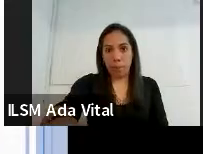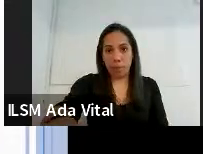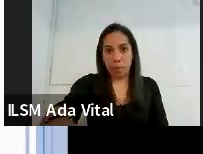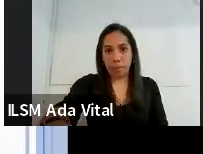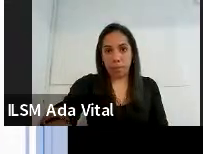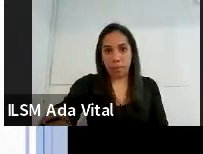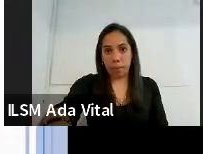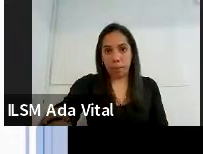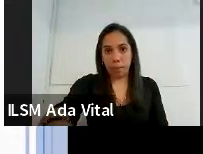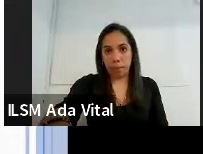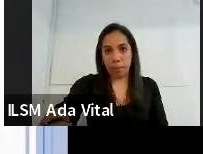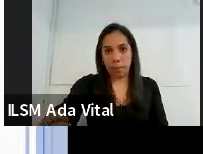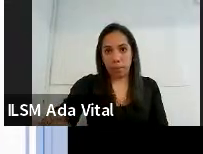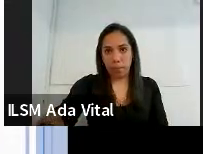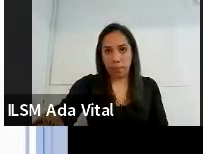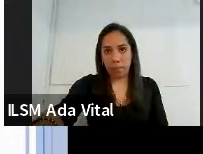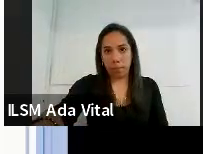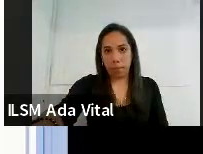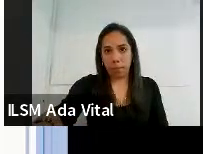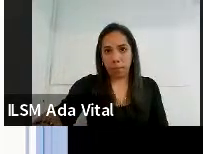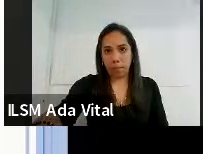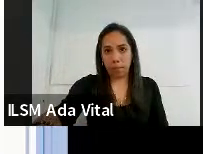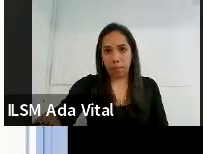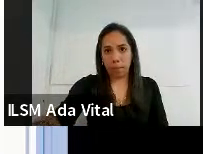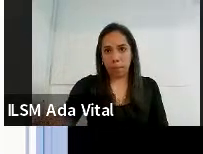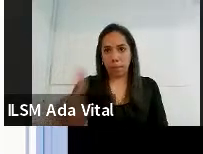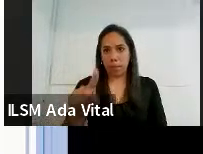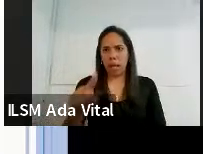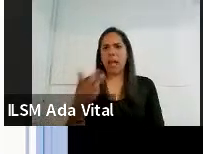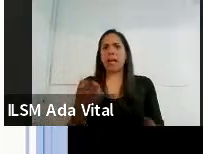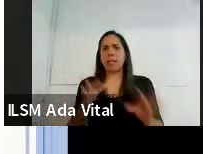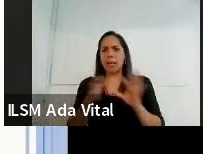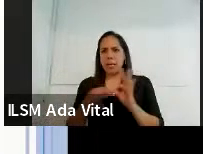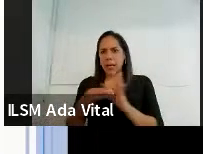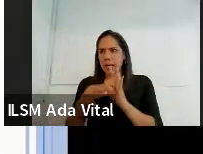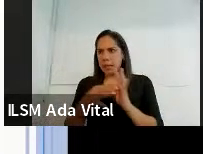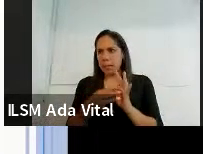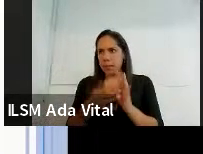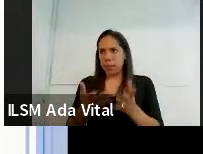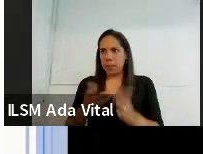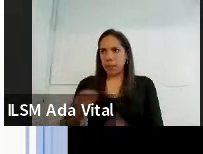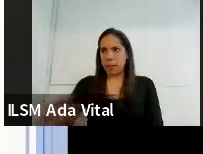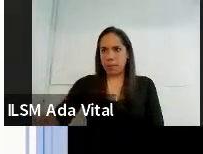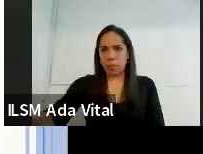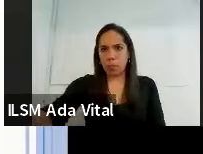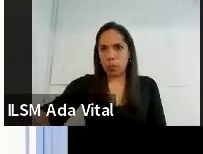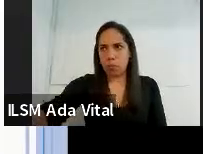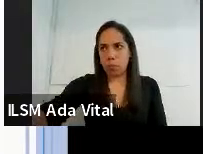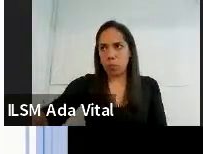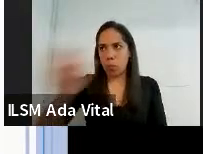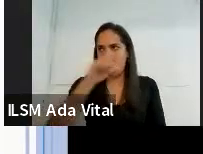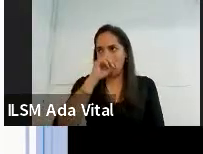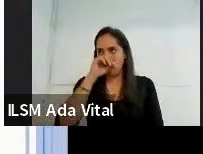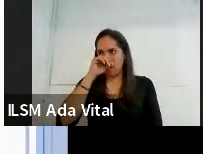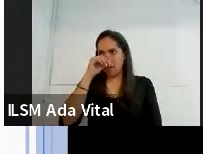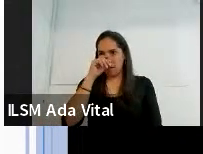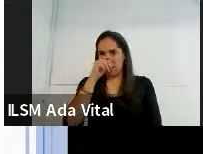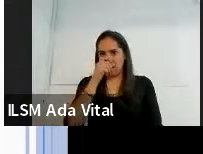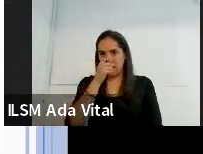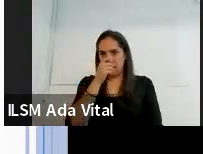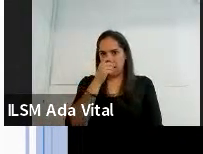Bien, ¿de qué vamos a hablar en esta charla, en esta breve charla? Ahí les decía, cuando me hizo